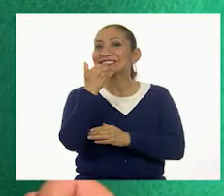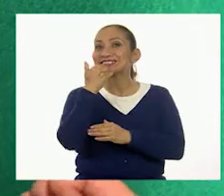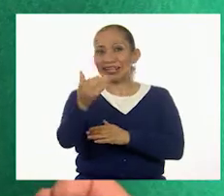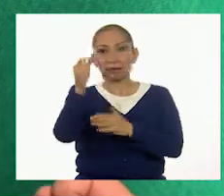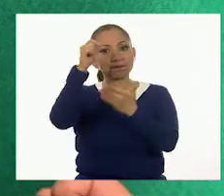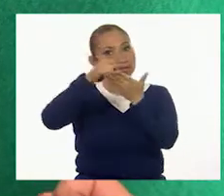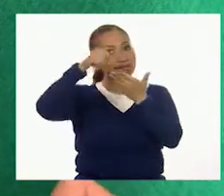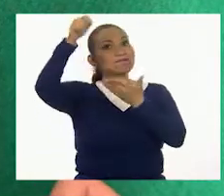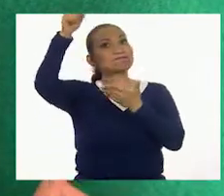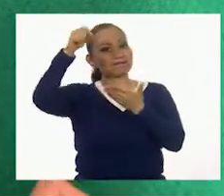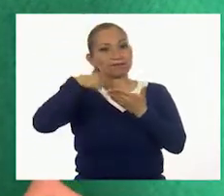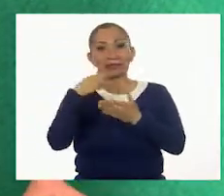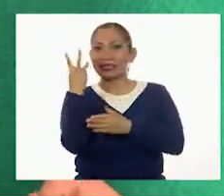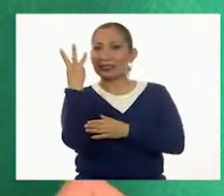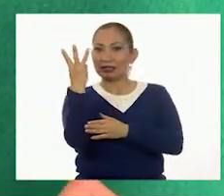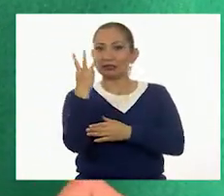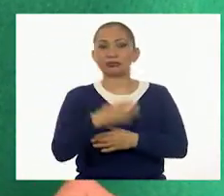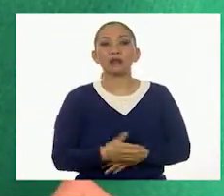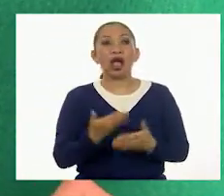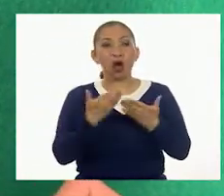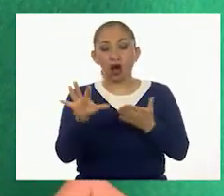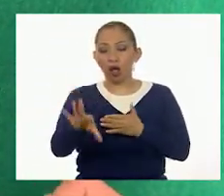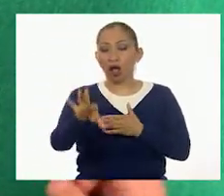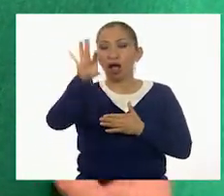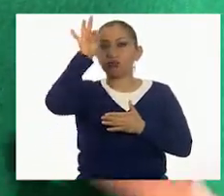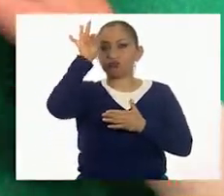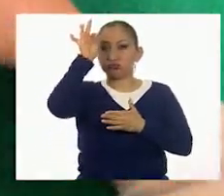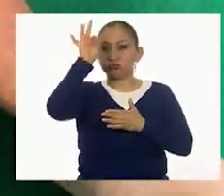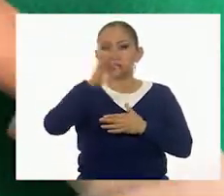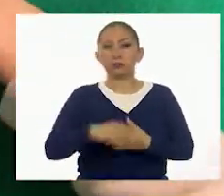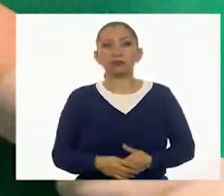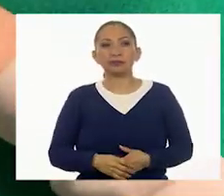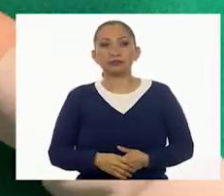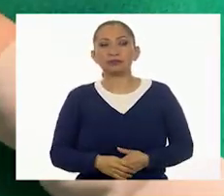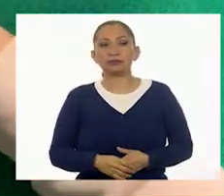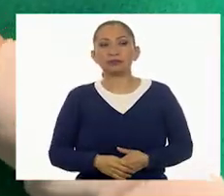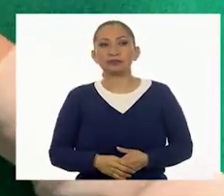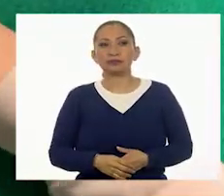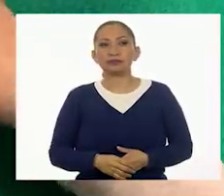Muy bien, nos quedamos con el tres. Ahora hay que agarrar esta otra ficha.